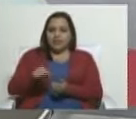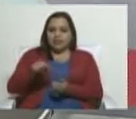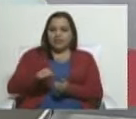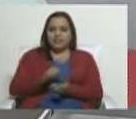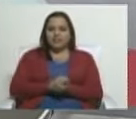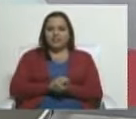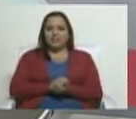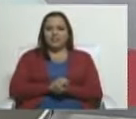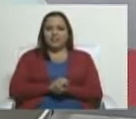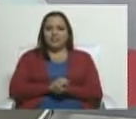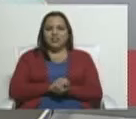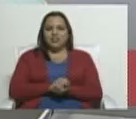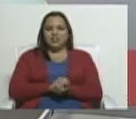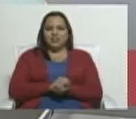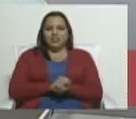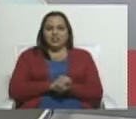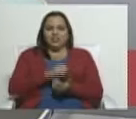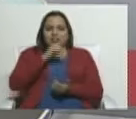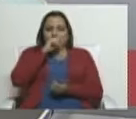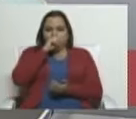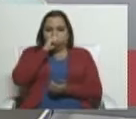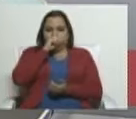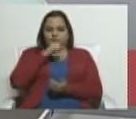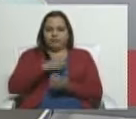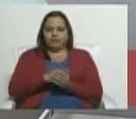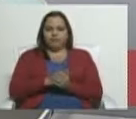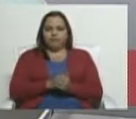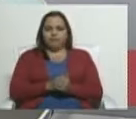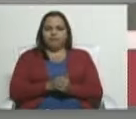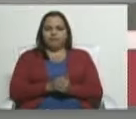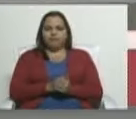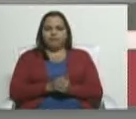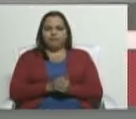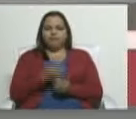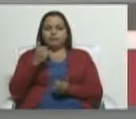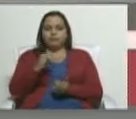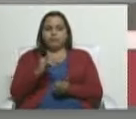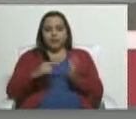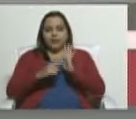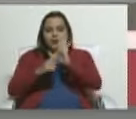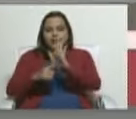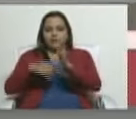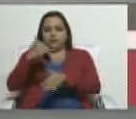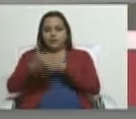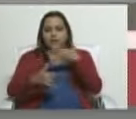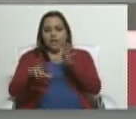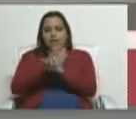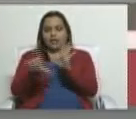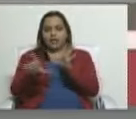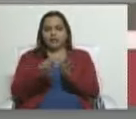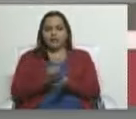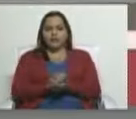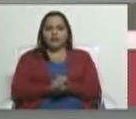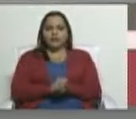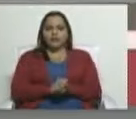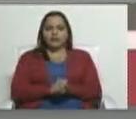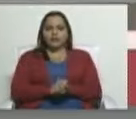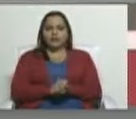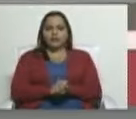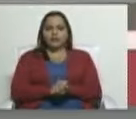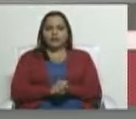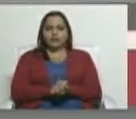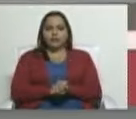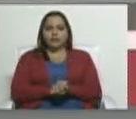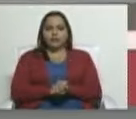nacimiento. Juan Eduardo, tenemos la presentación de este proyecto de ley. Y